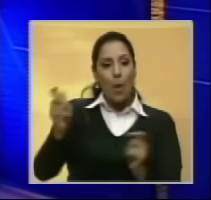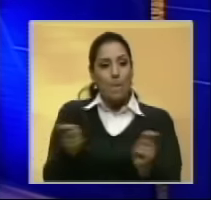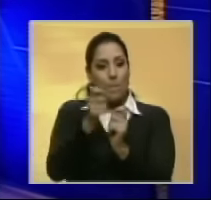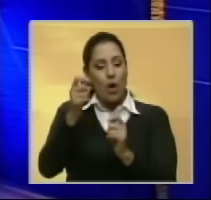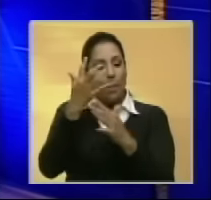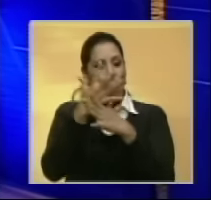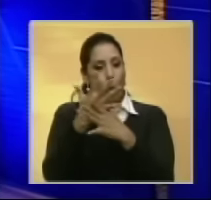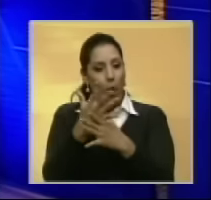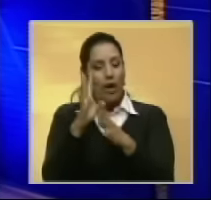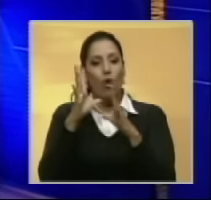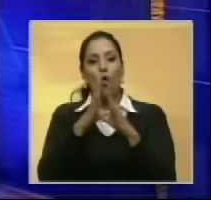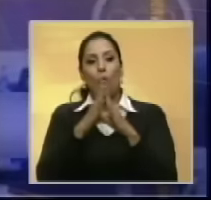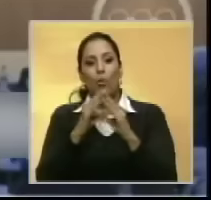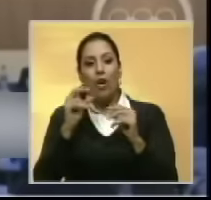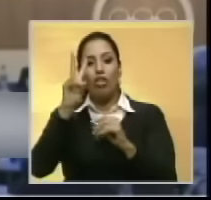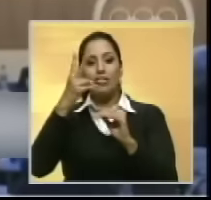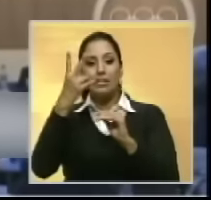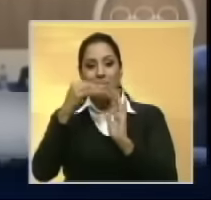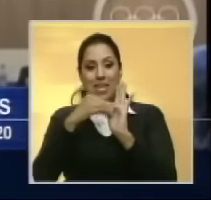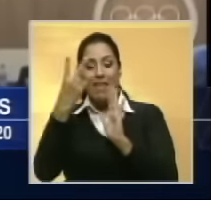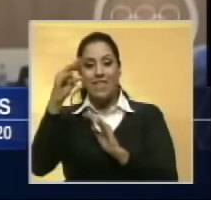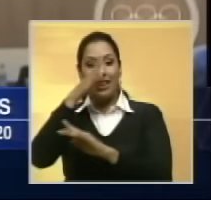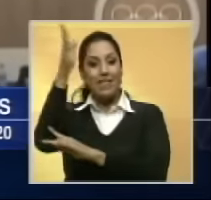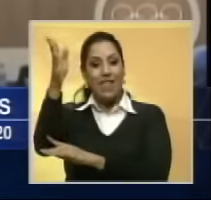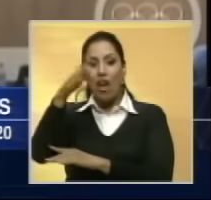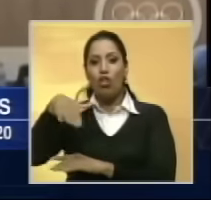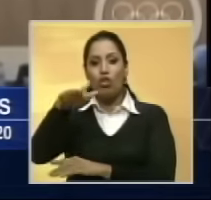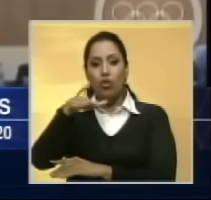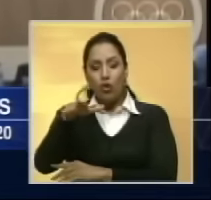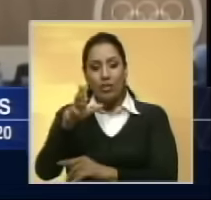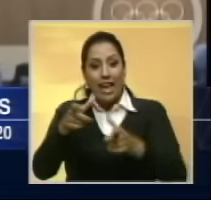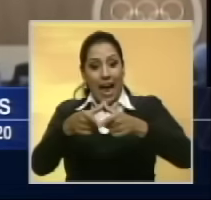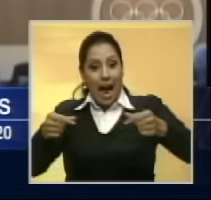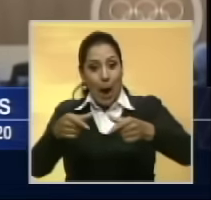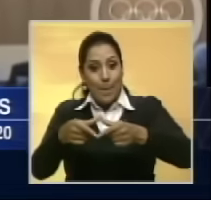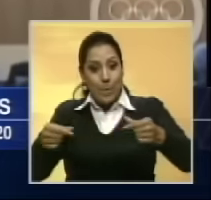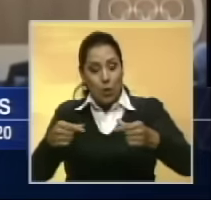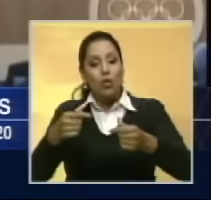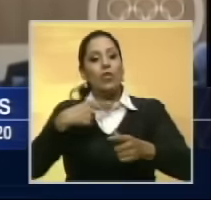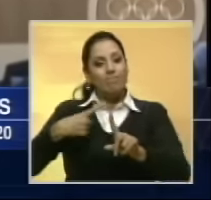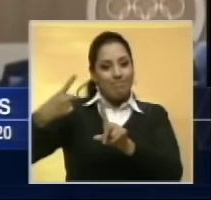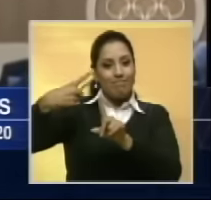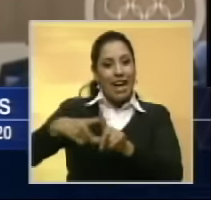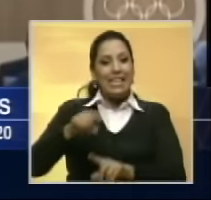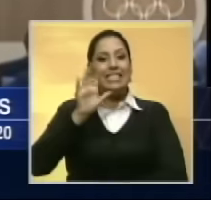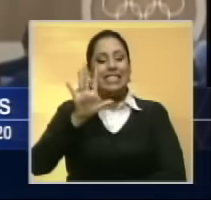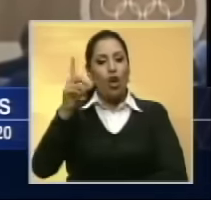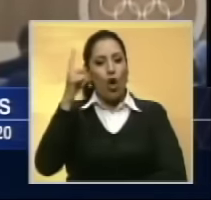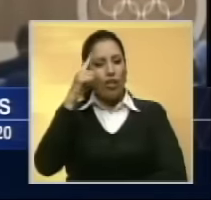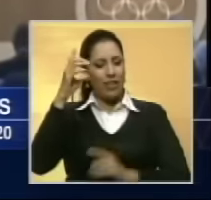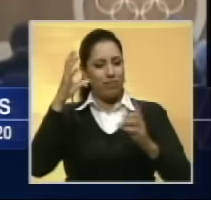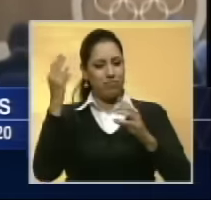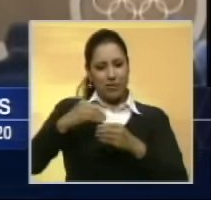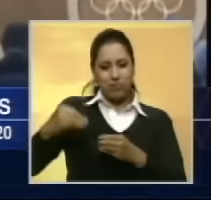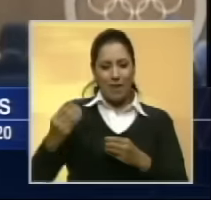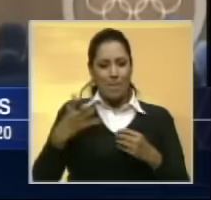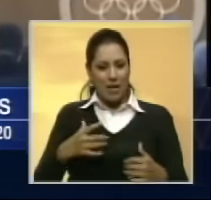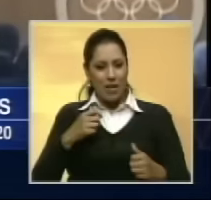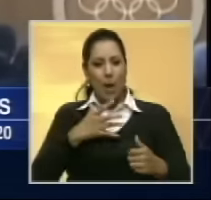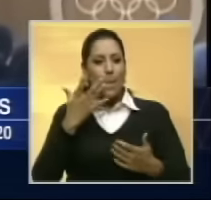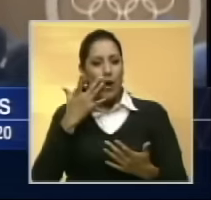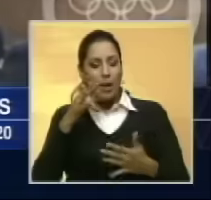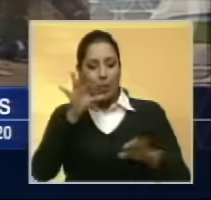los Juegos de Tokio 2020. La propuesta del comité organizador japonés sugiere sumar hasta 5 disciplinas en las que aparecen